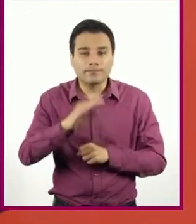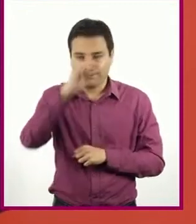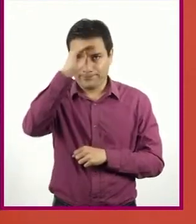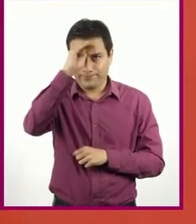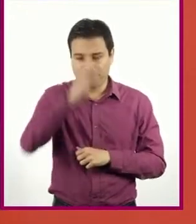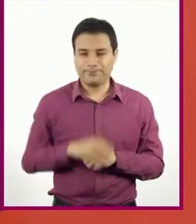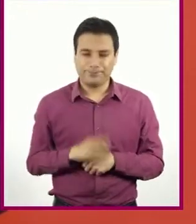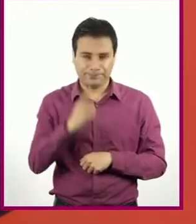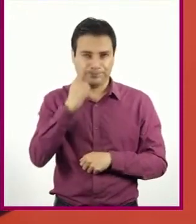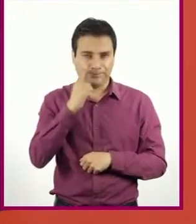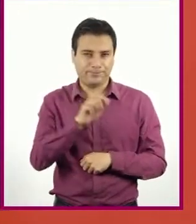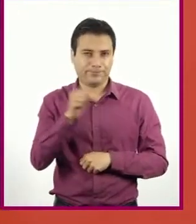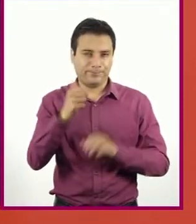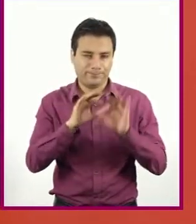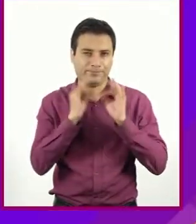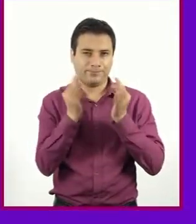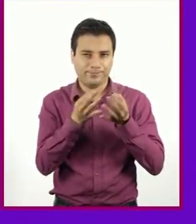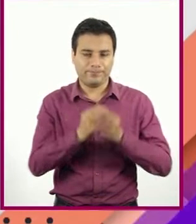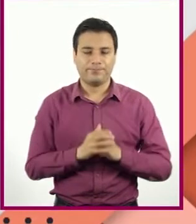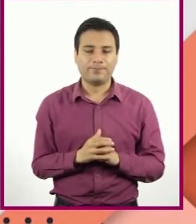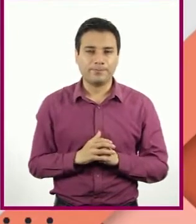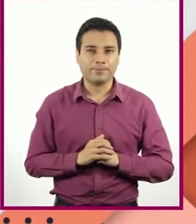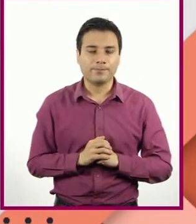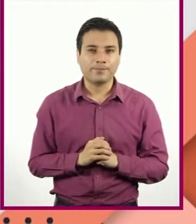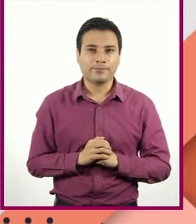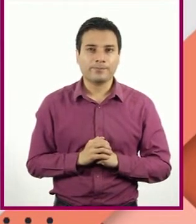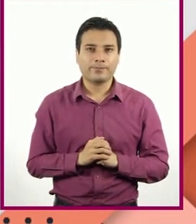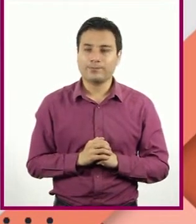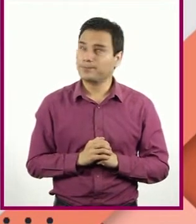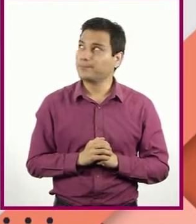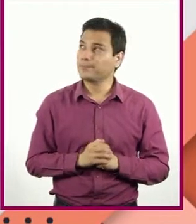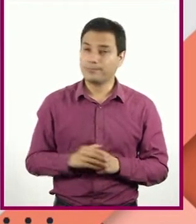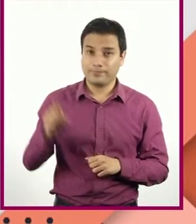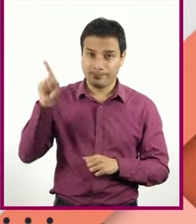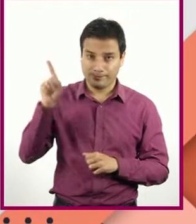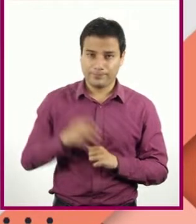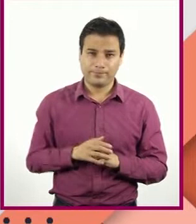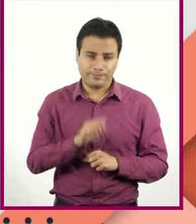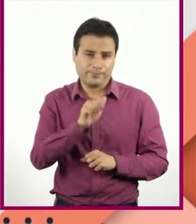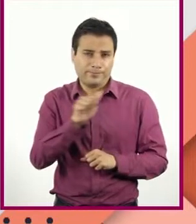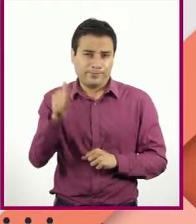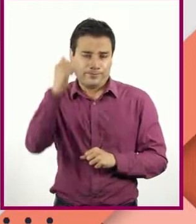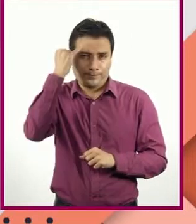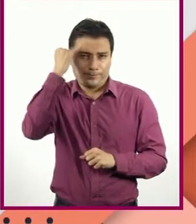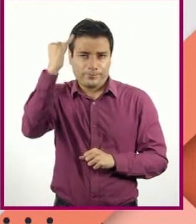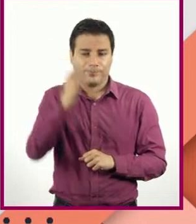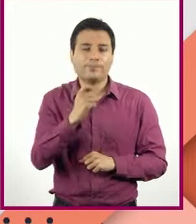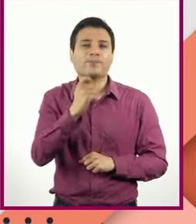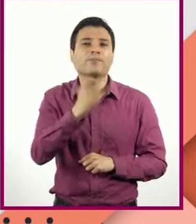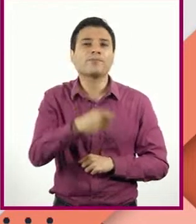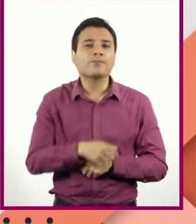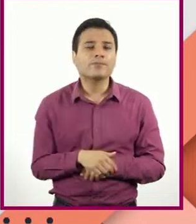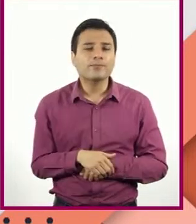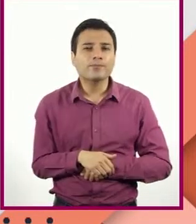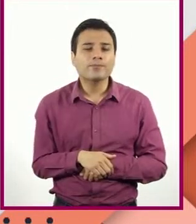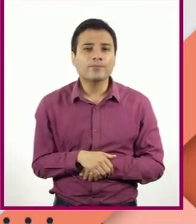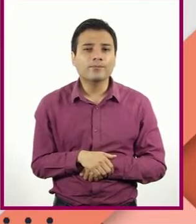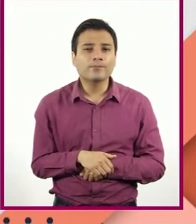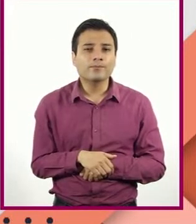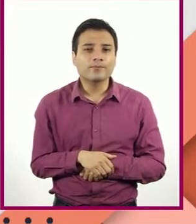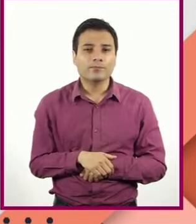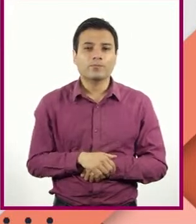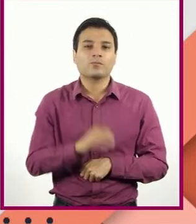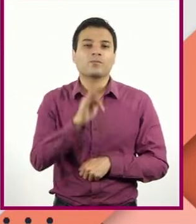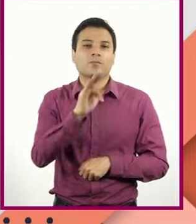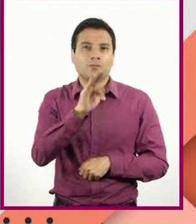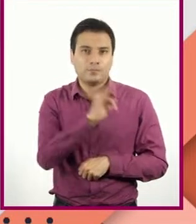se presentan las viñetas. Otra manera de presentar las viñetas es que una esté